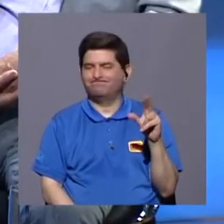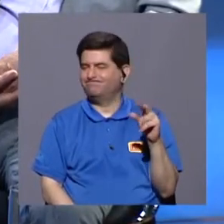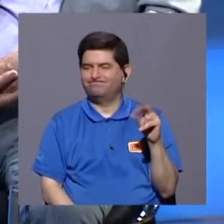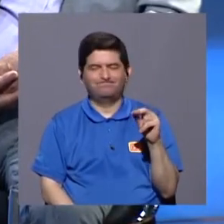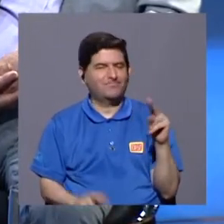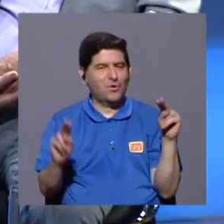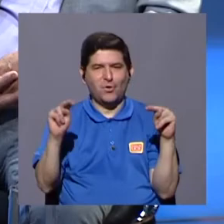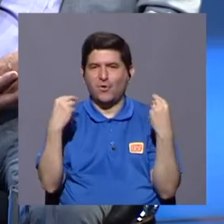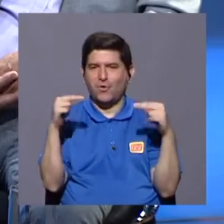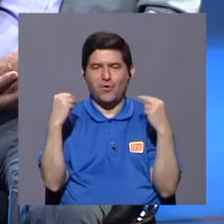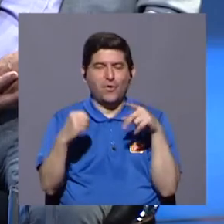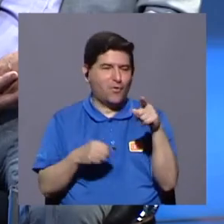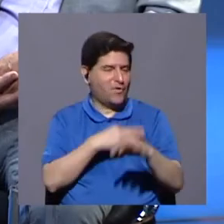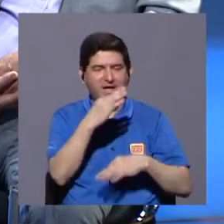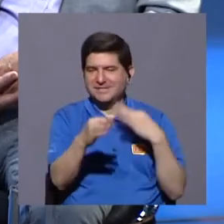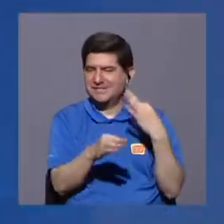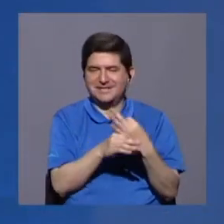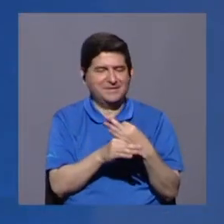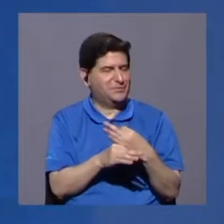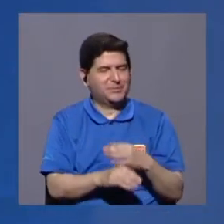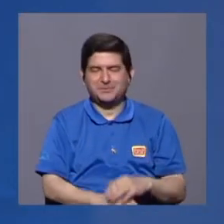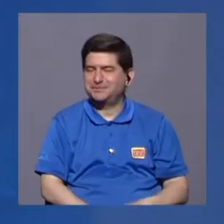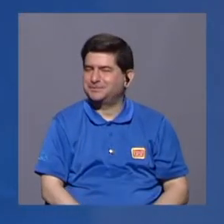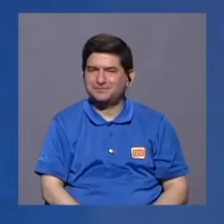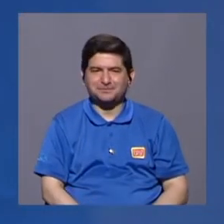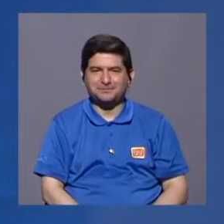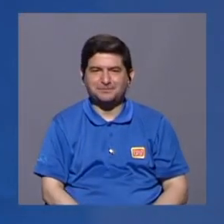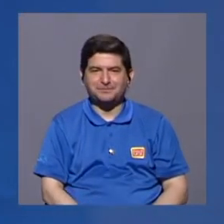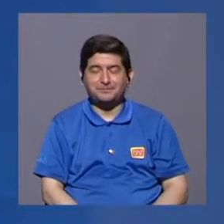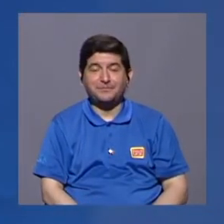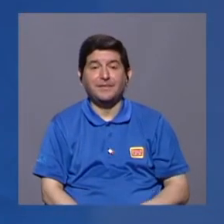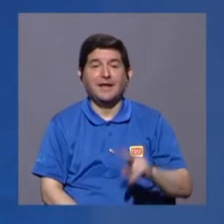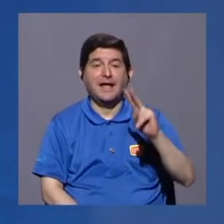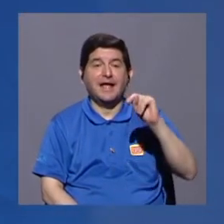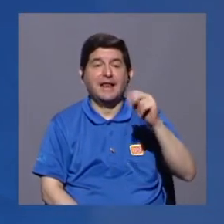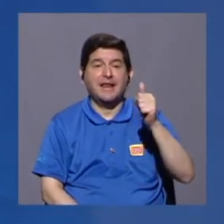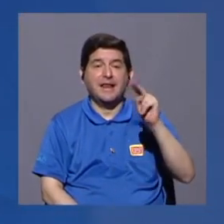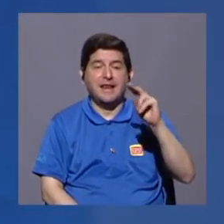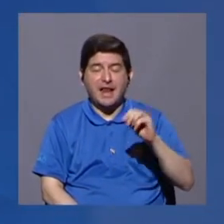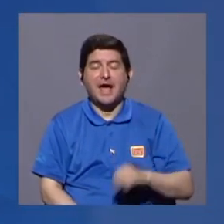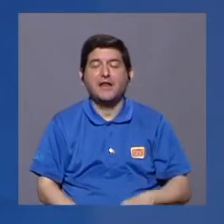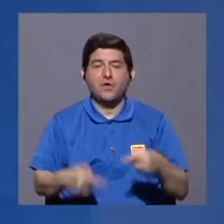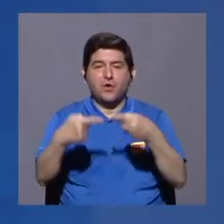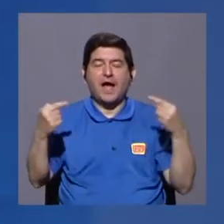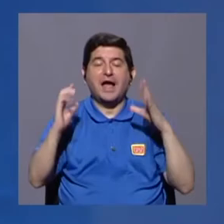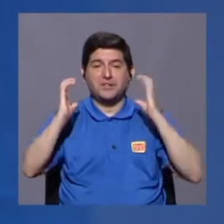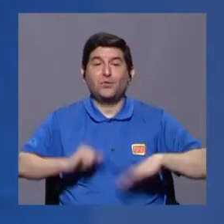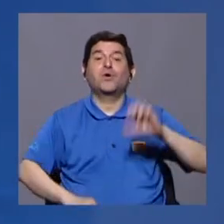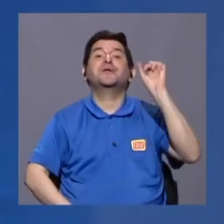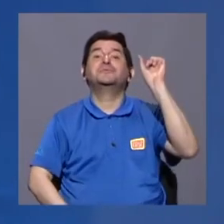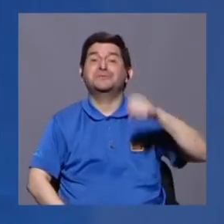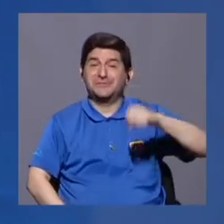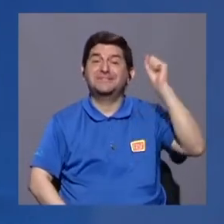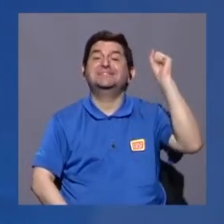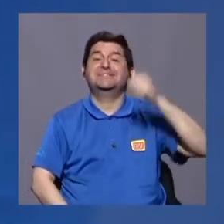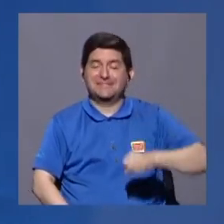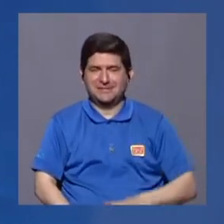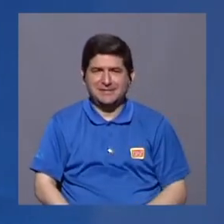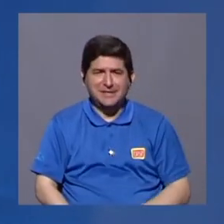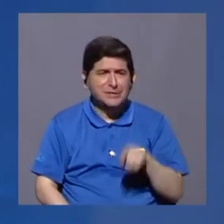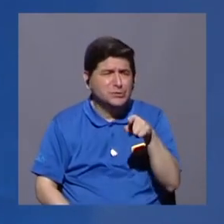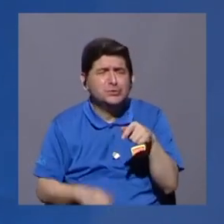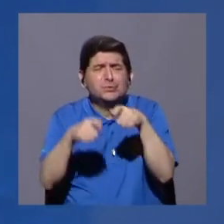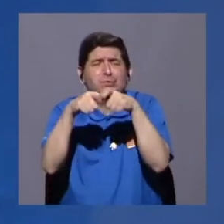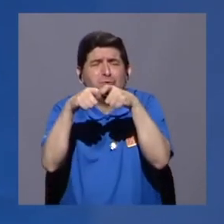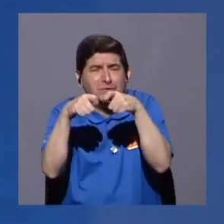neutralizadas por esos anticuerpos y los nano anticuerpos si tienen esa ventaja que por el tamaño que